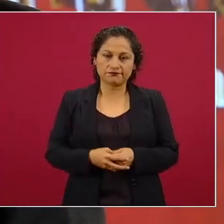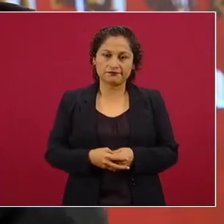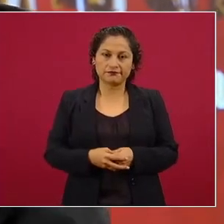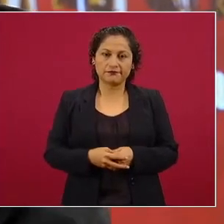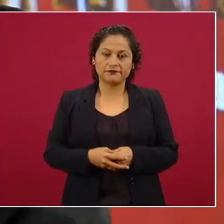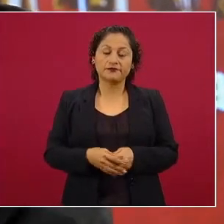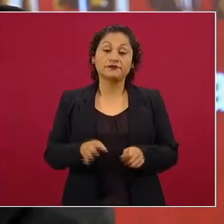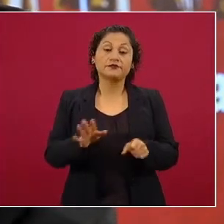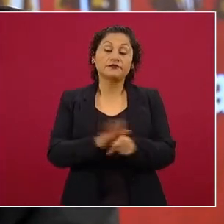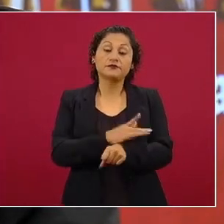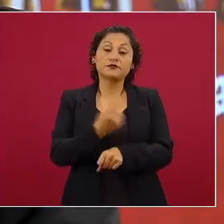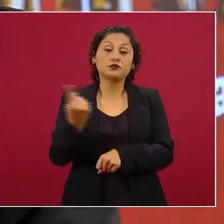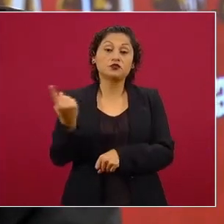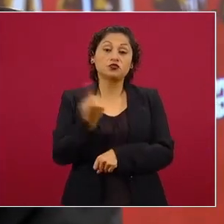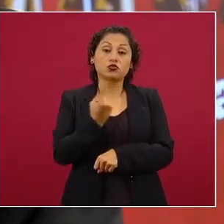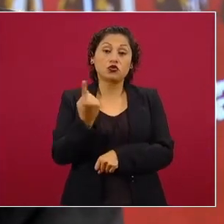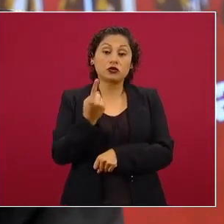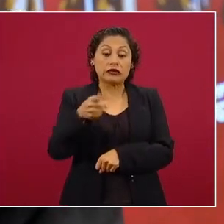porque creen